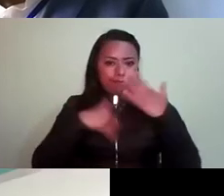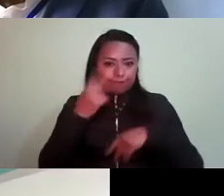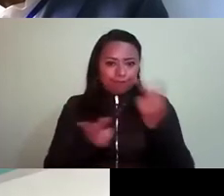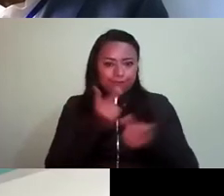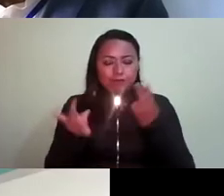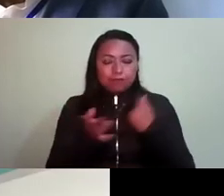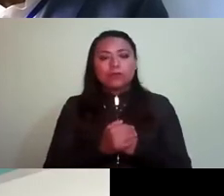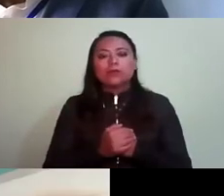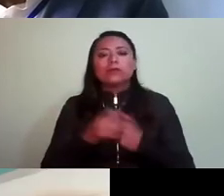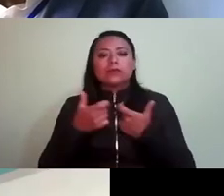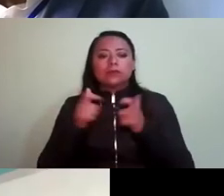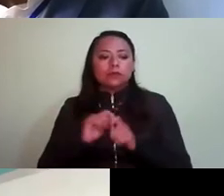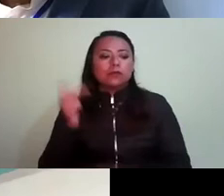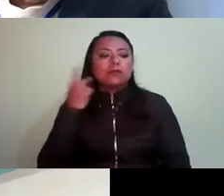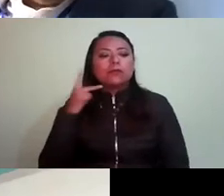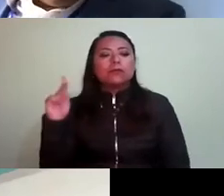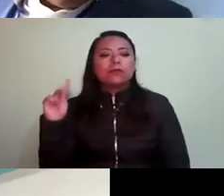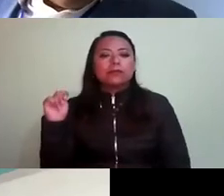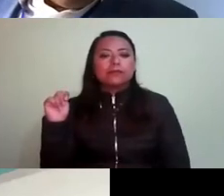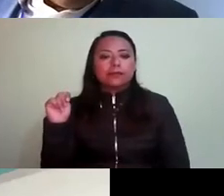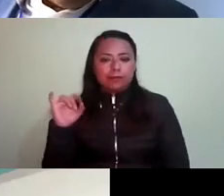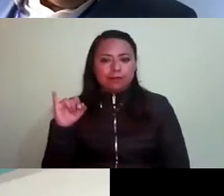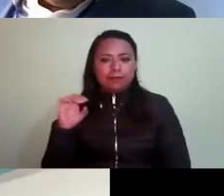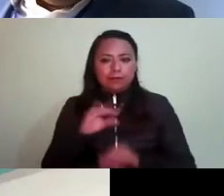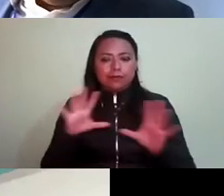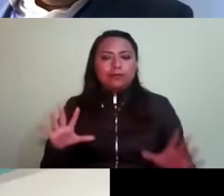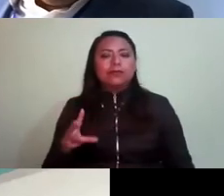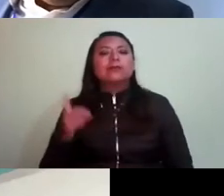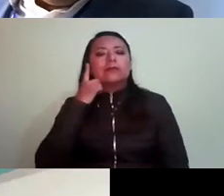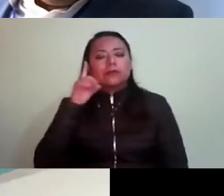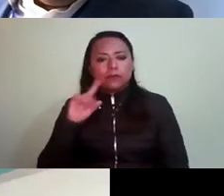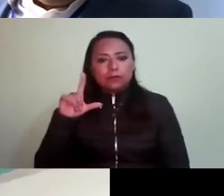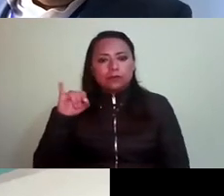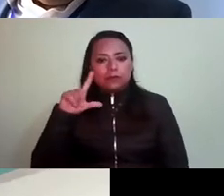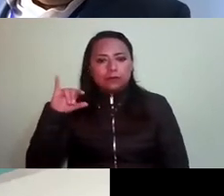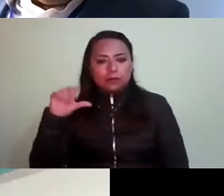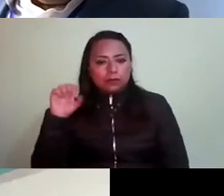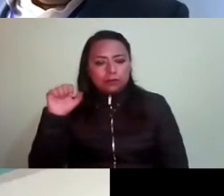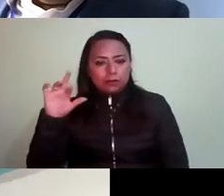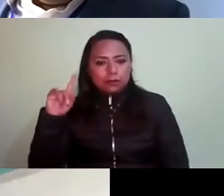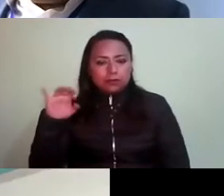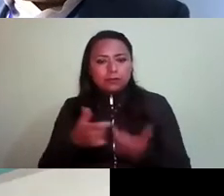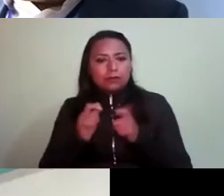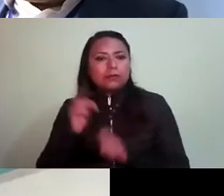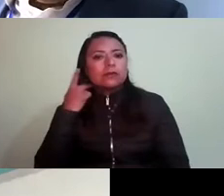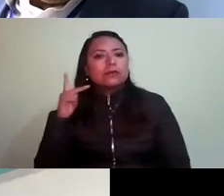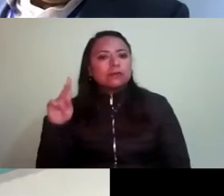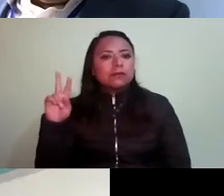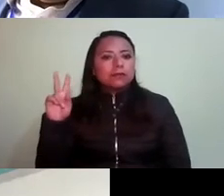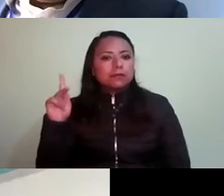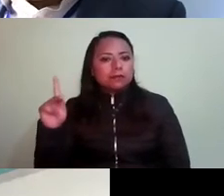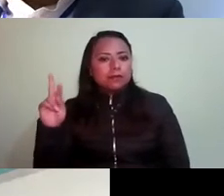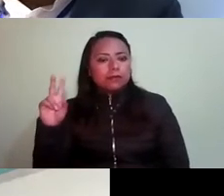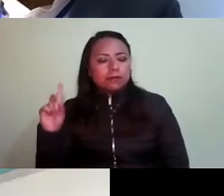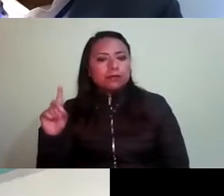Trabajo. ¿Sí me escucha? Sí, claro. La diputada Lilia Sarmiento por el Partido de la Revolución Democrática, el diputado